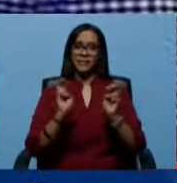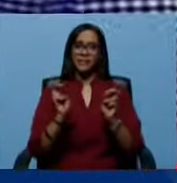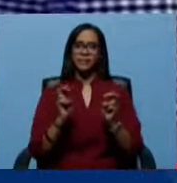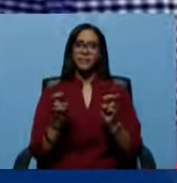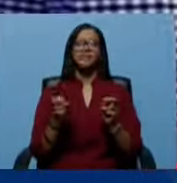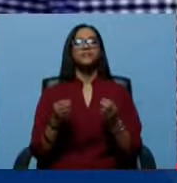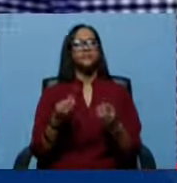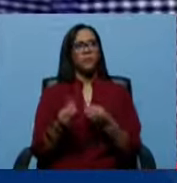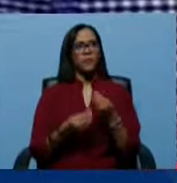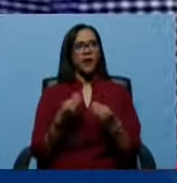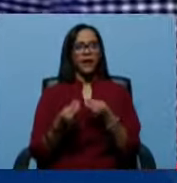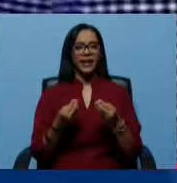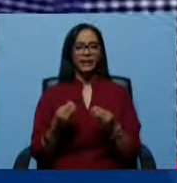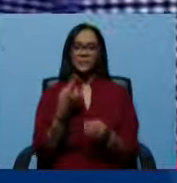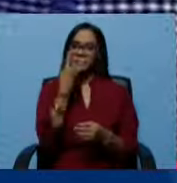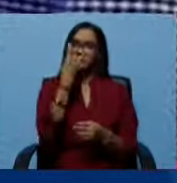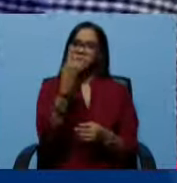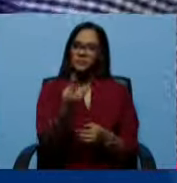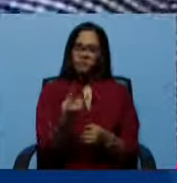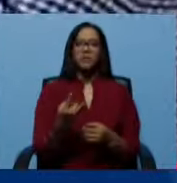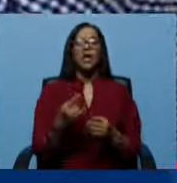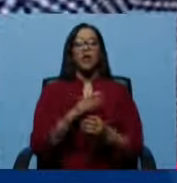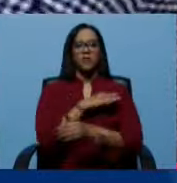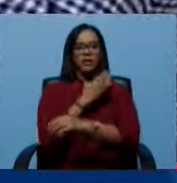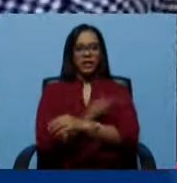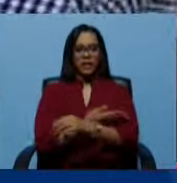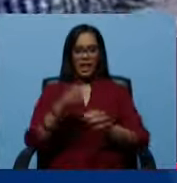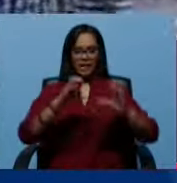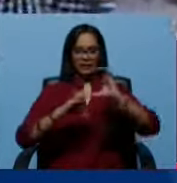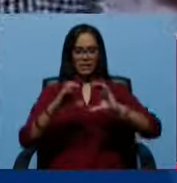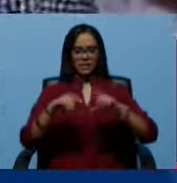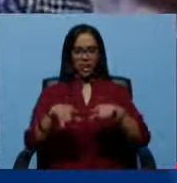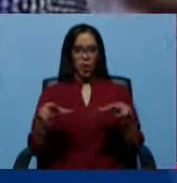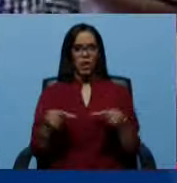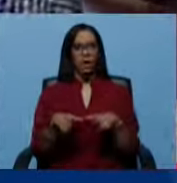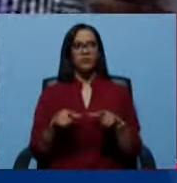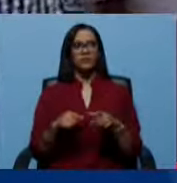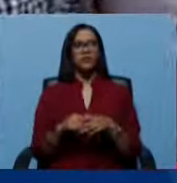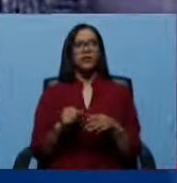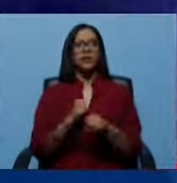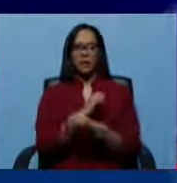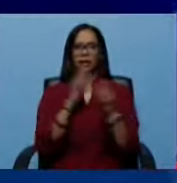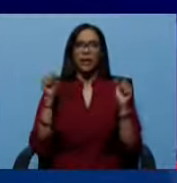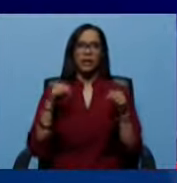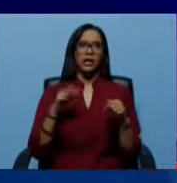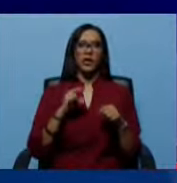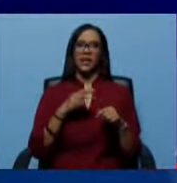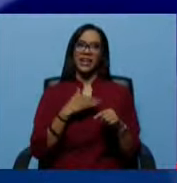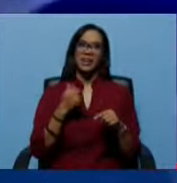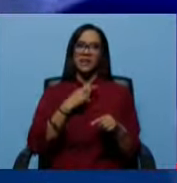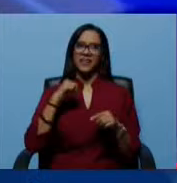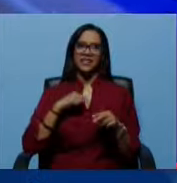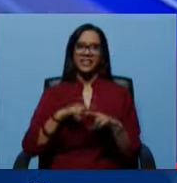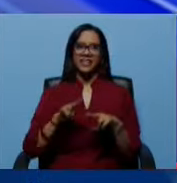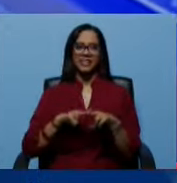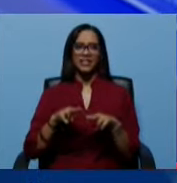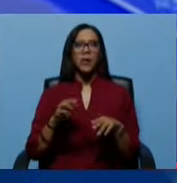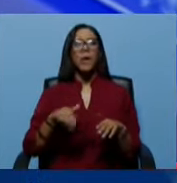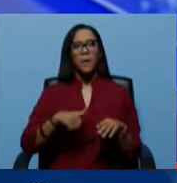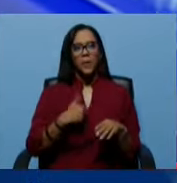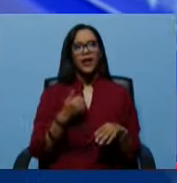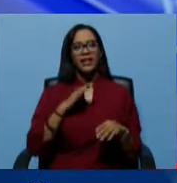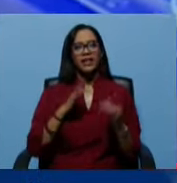explotar e incentivar el fortalecimiento de la ciencia local. Pero, por supuesto, aquí no queremos que nuestros niños y jóvenes puedan